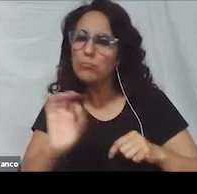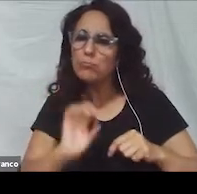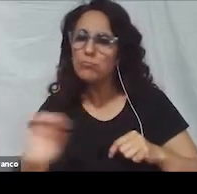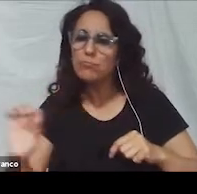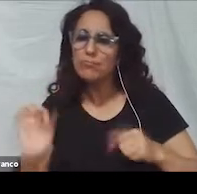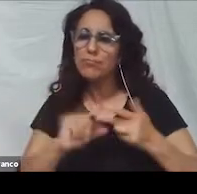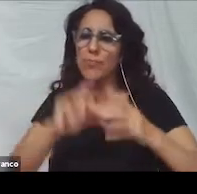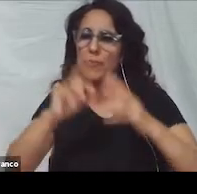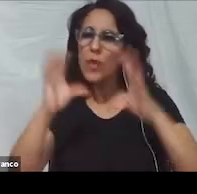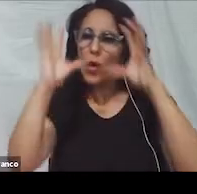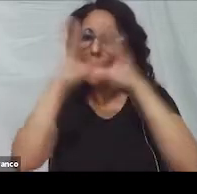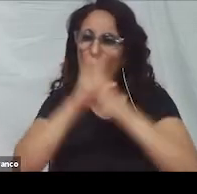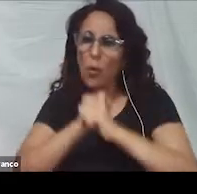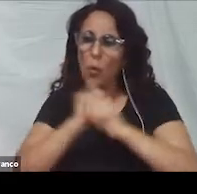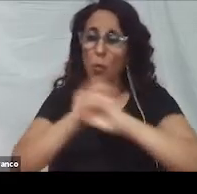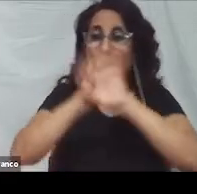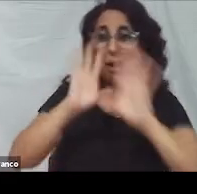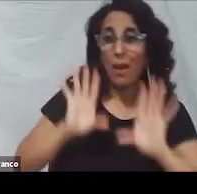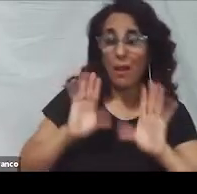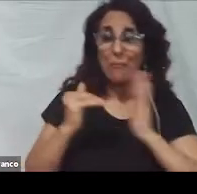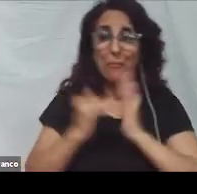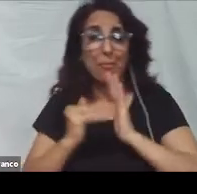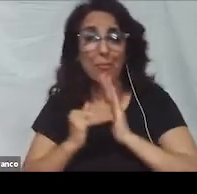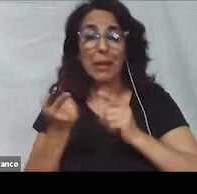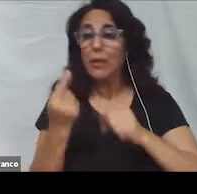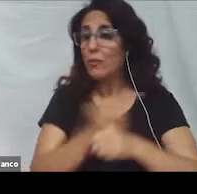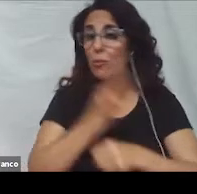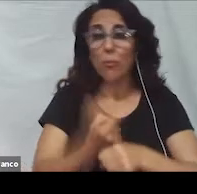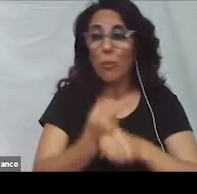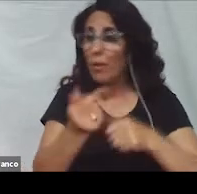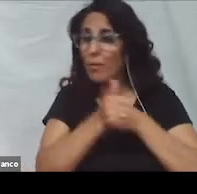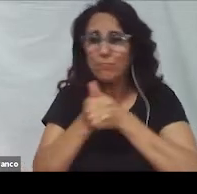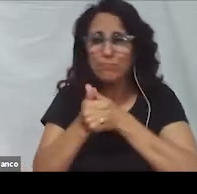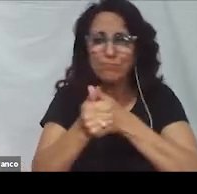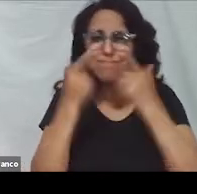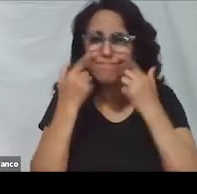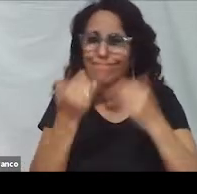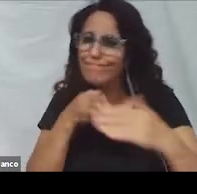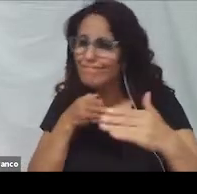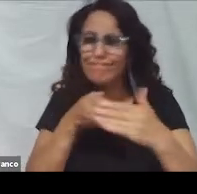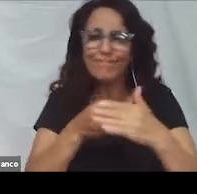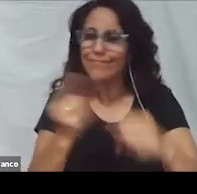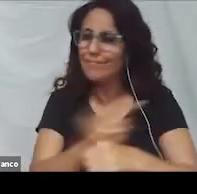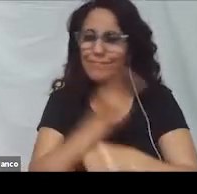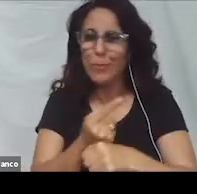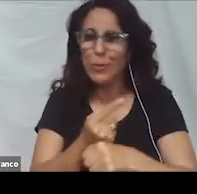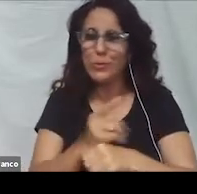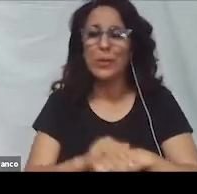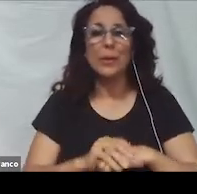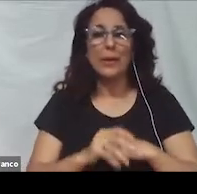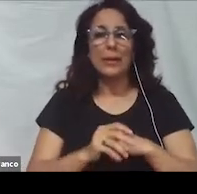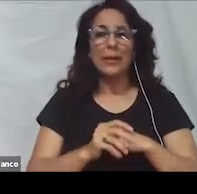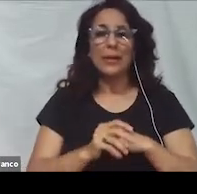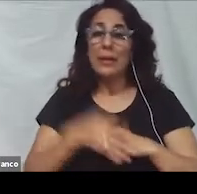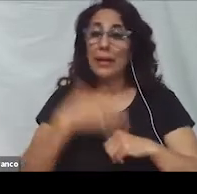del sitio no está organizada, entonces la persona no puede navegarlo. Muy importante acá